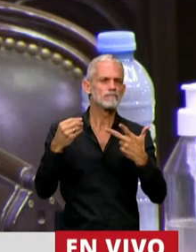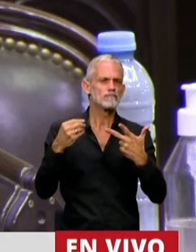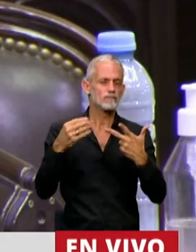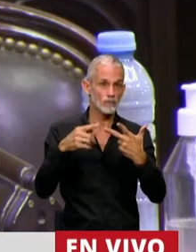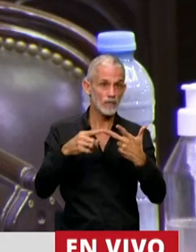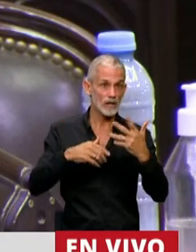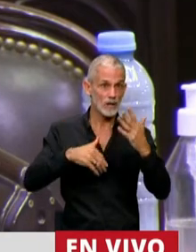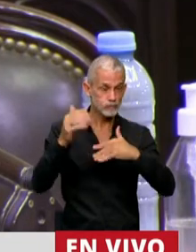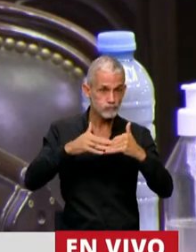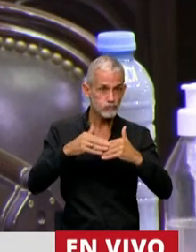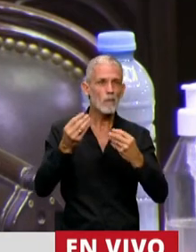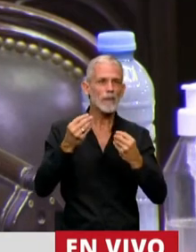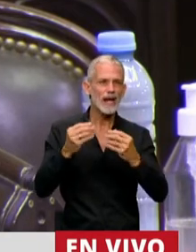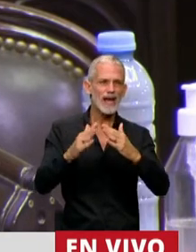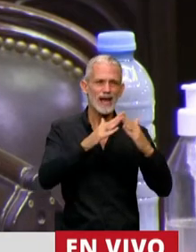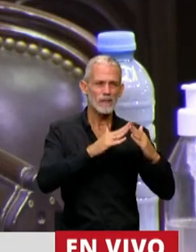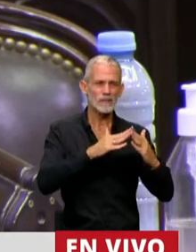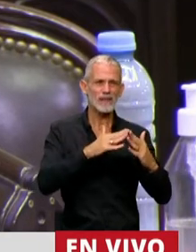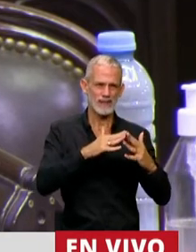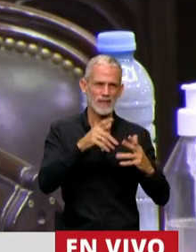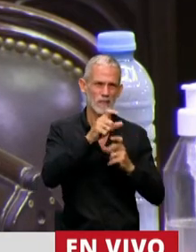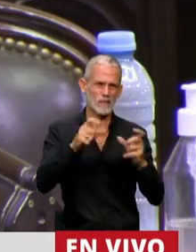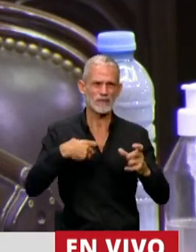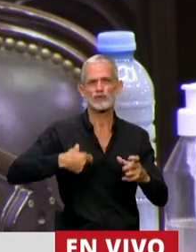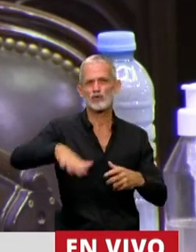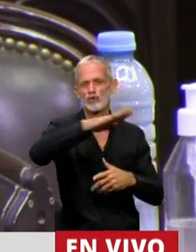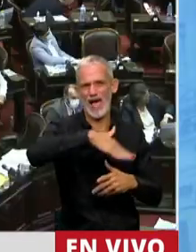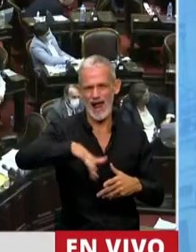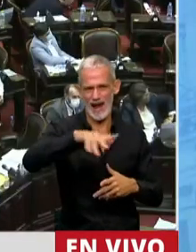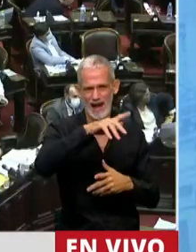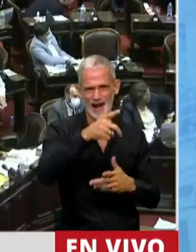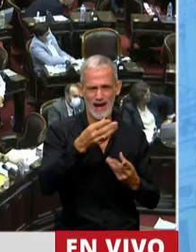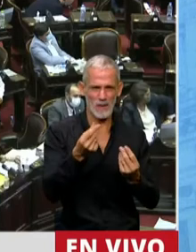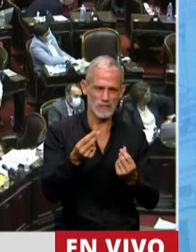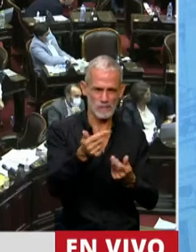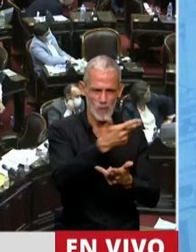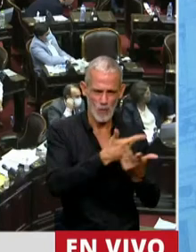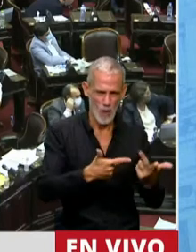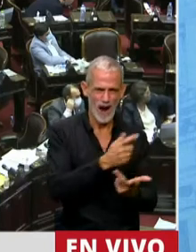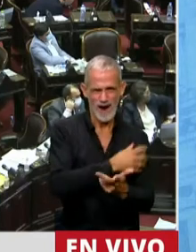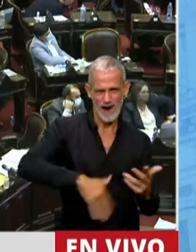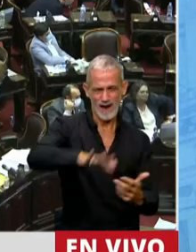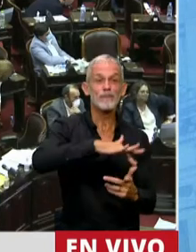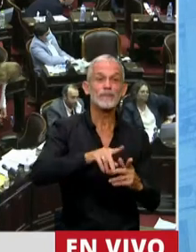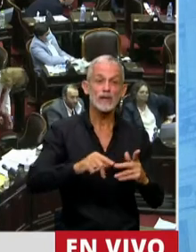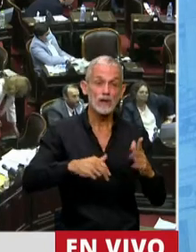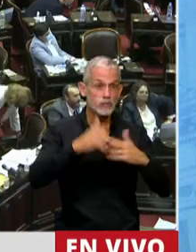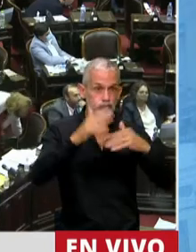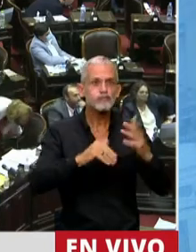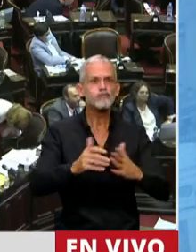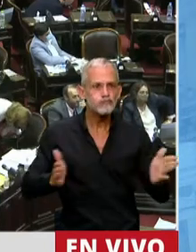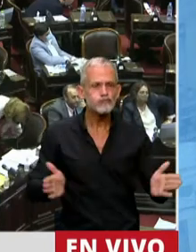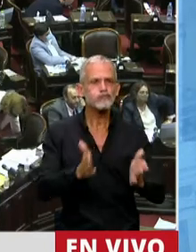de la obra pública para la vivienda social. Con respecto a la importancia y la necesidad de la reactivación de la obra